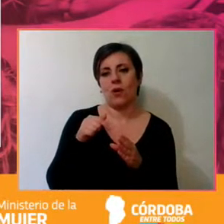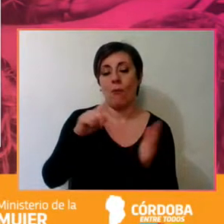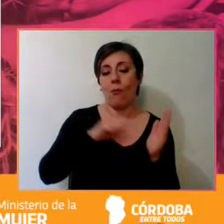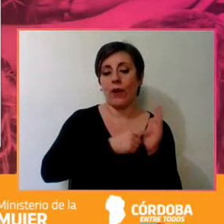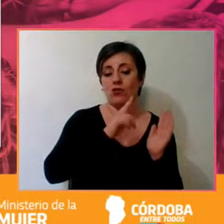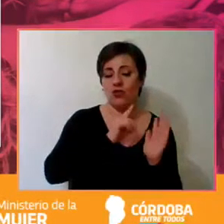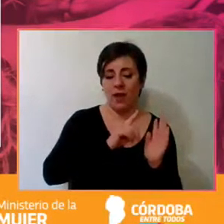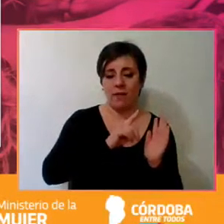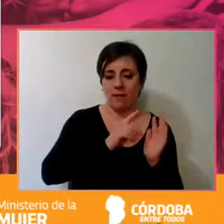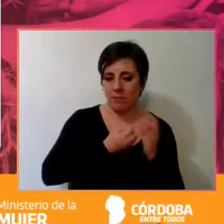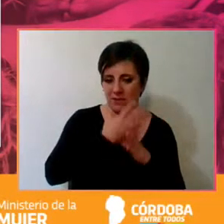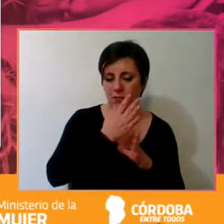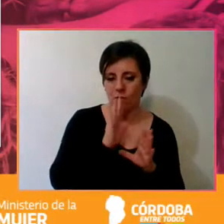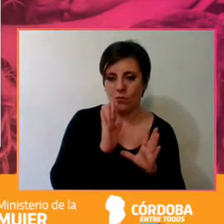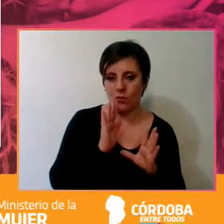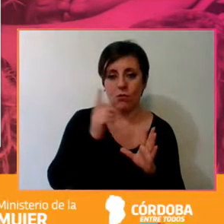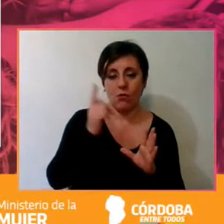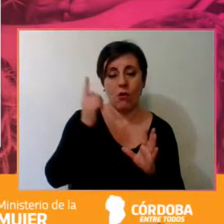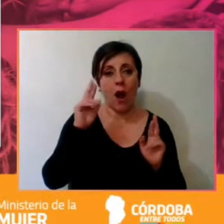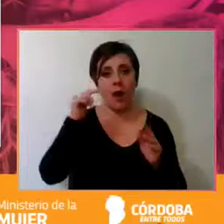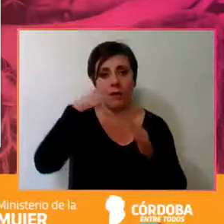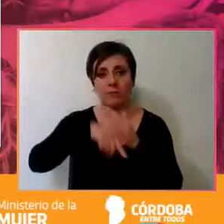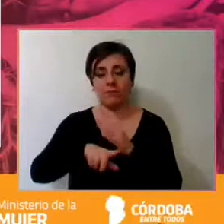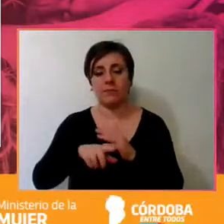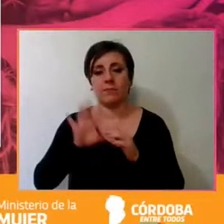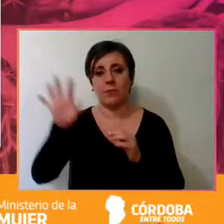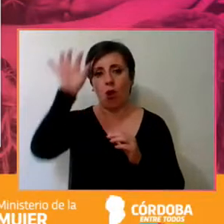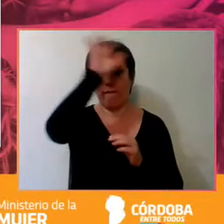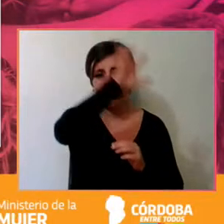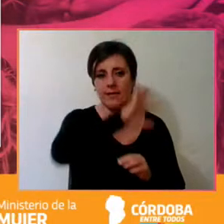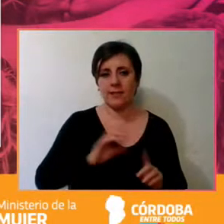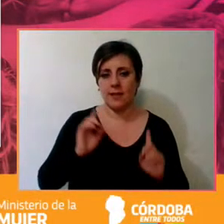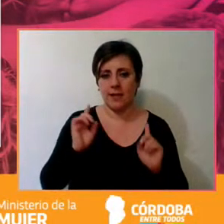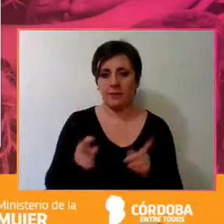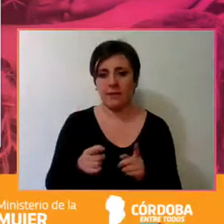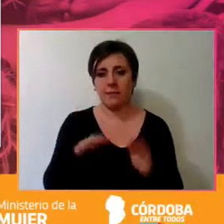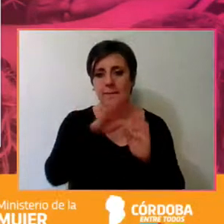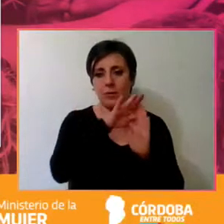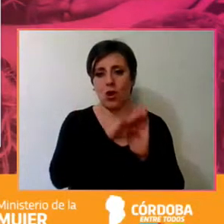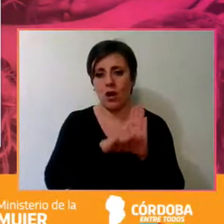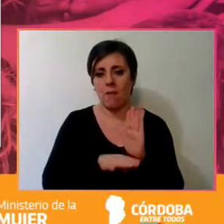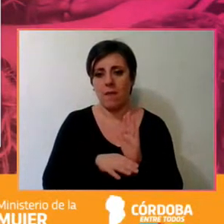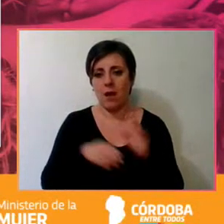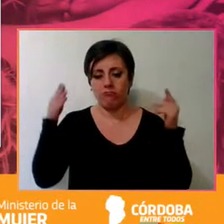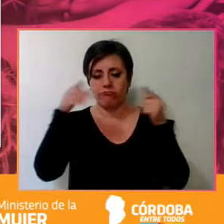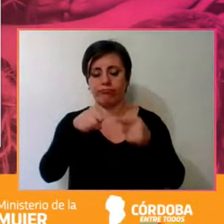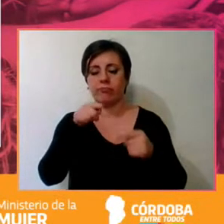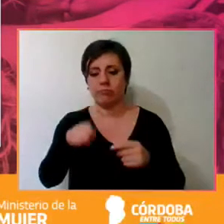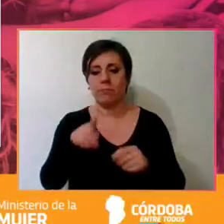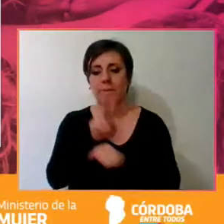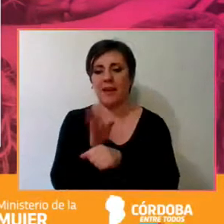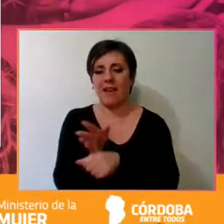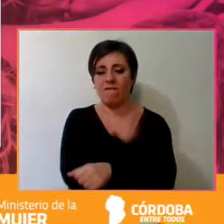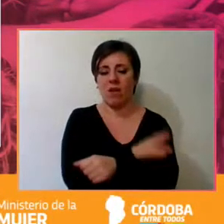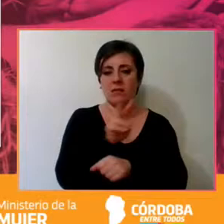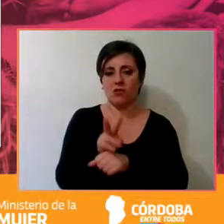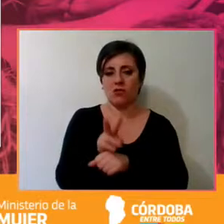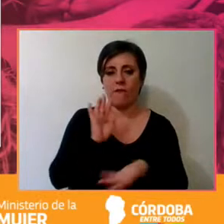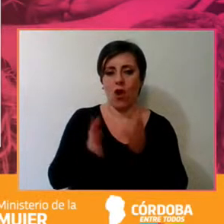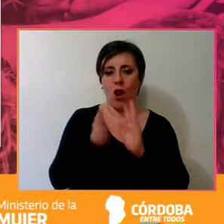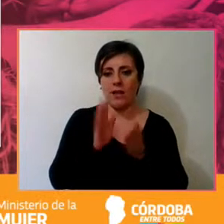Aires, esperamos poder profundizar a nivel subnacional, y este programa tiene un fuerte énfasis en materia de prevención de violencia